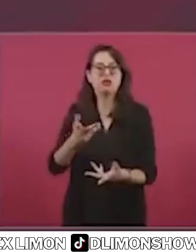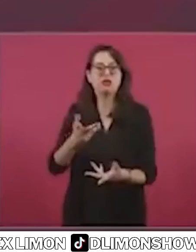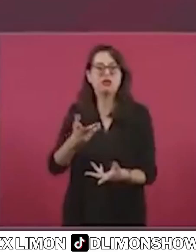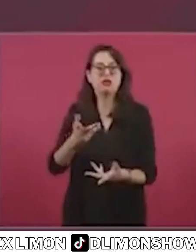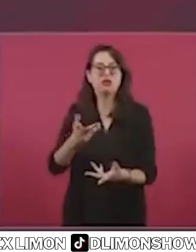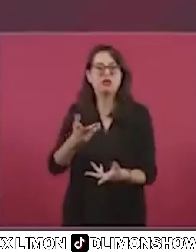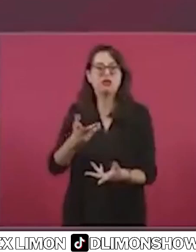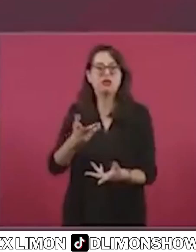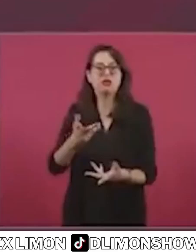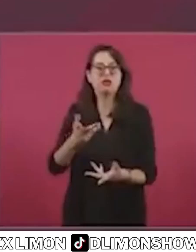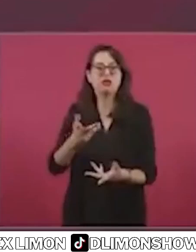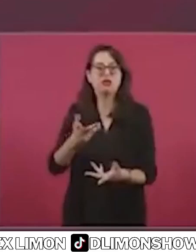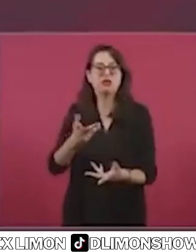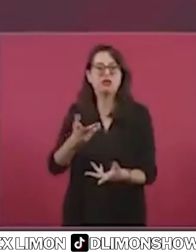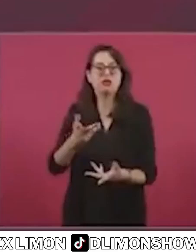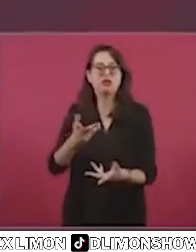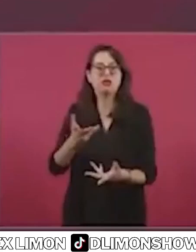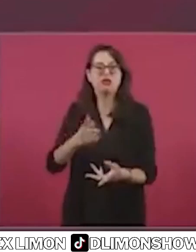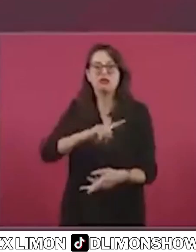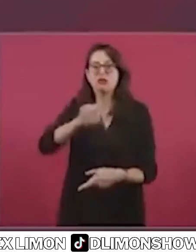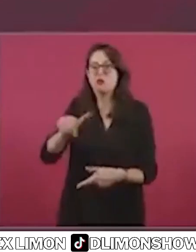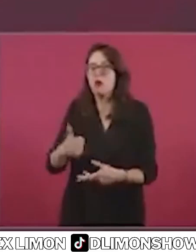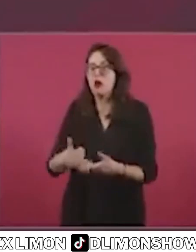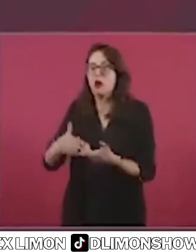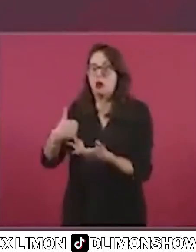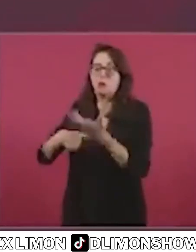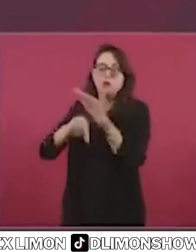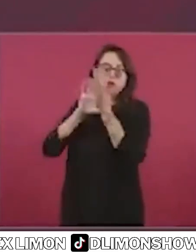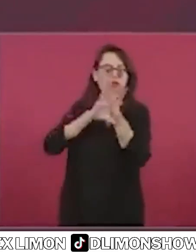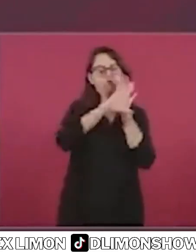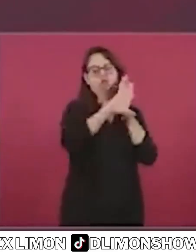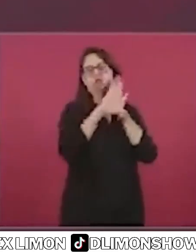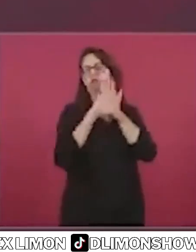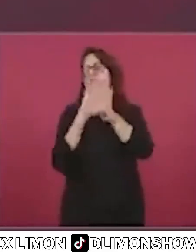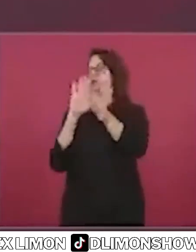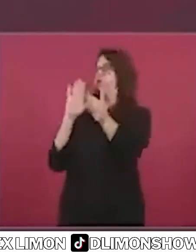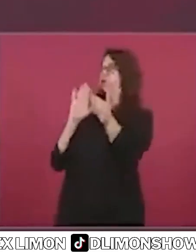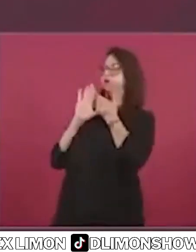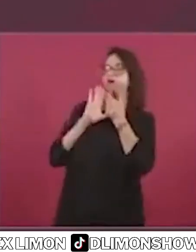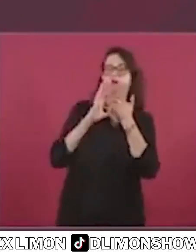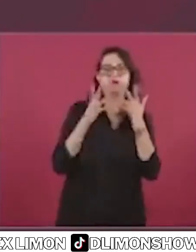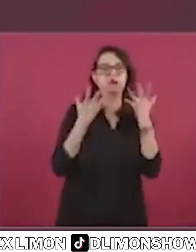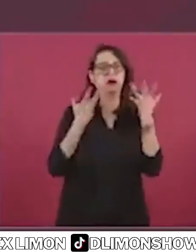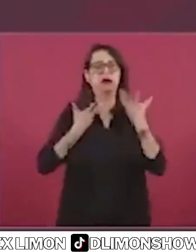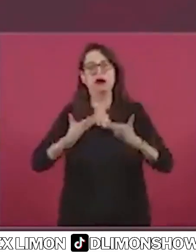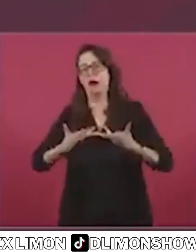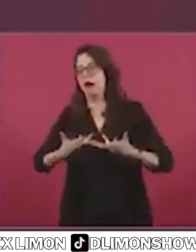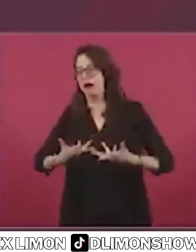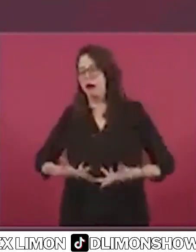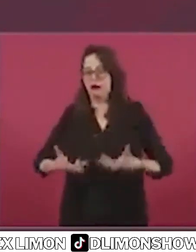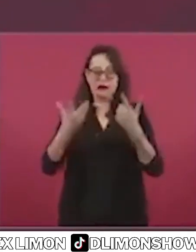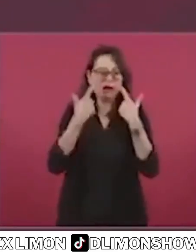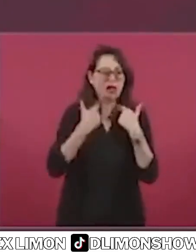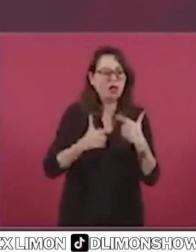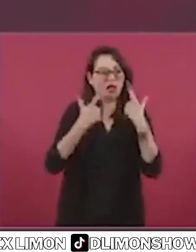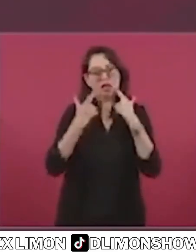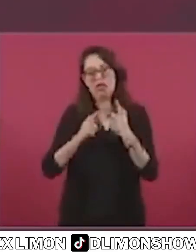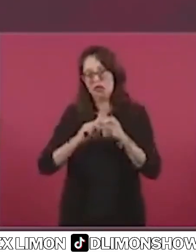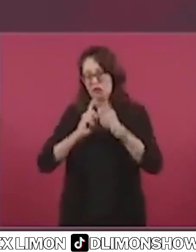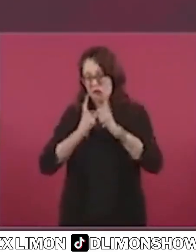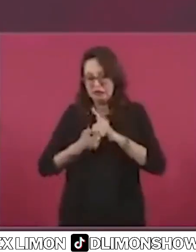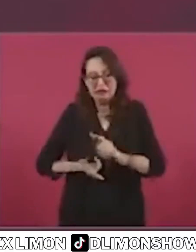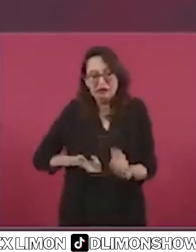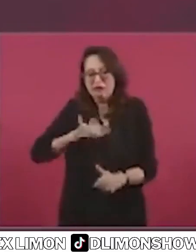pues la nacionalidad no porque ese sentimiento que estoy hablando O sea ahorita México es